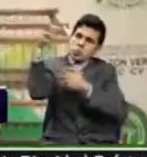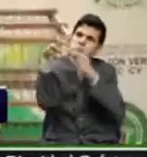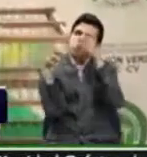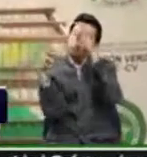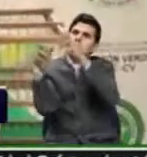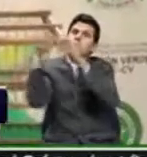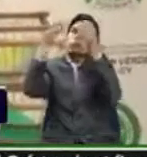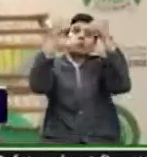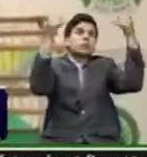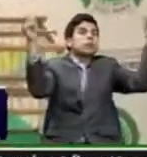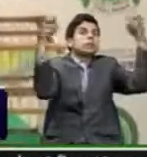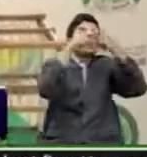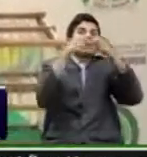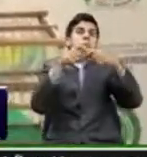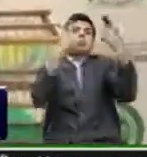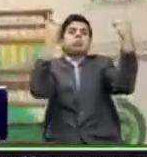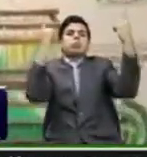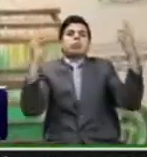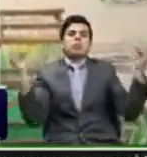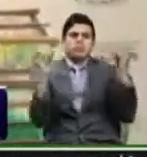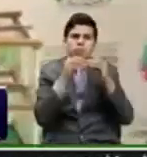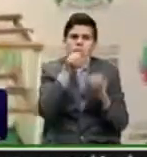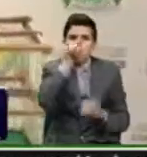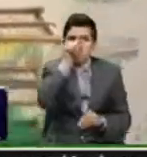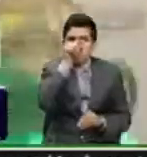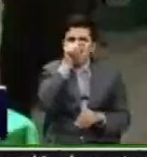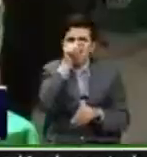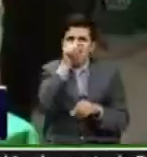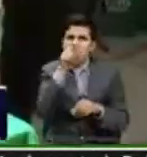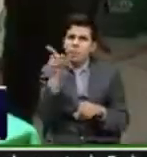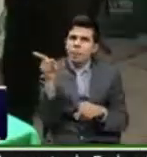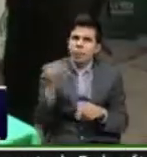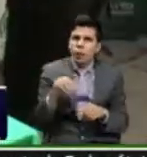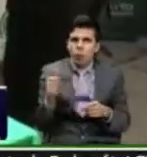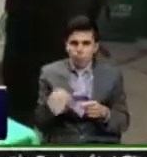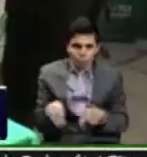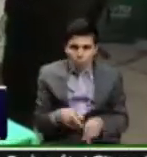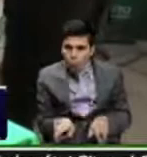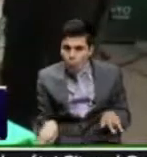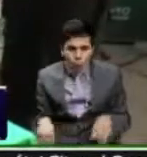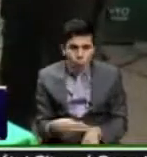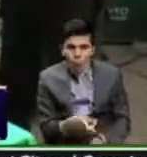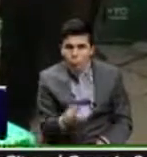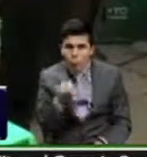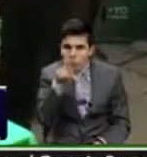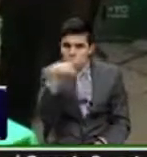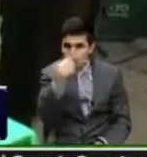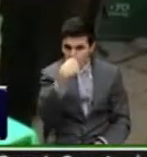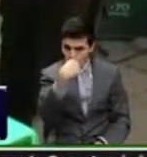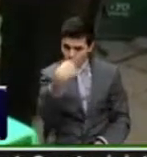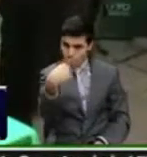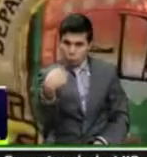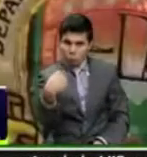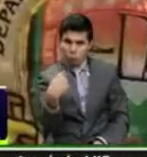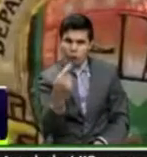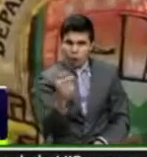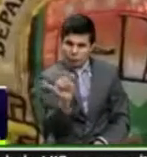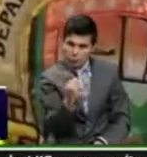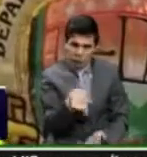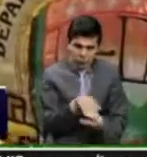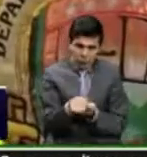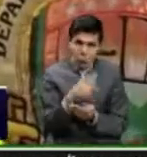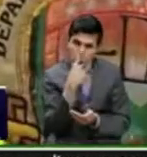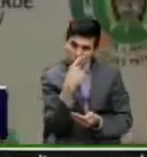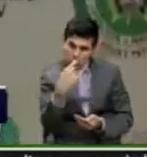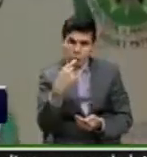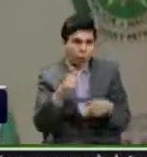electricidad. También una marteja que estaba siendo maltratada, al igual que una iguana, fueron recuperadas. Muy pequeña, los niños le estaban